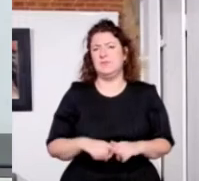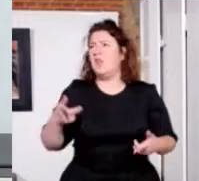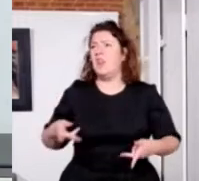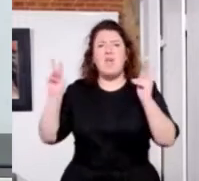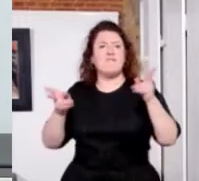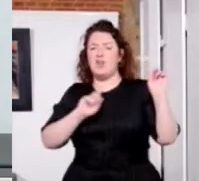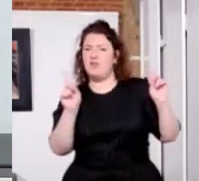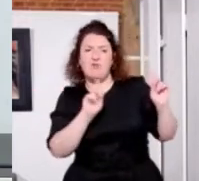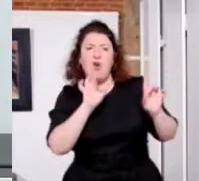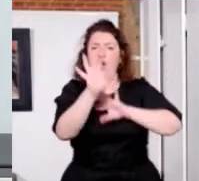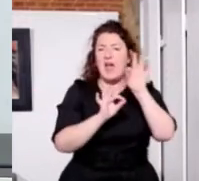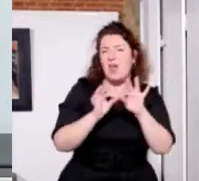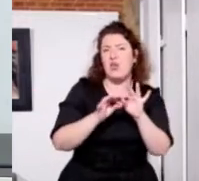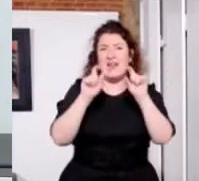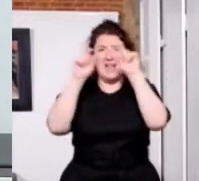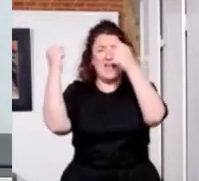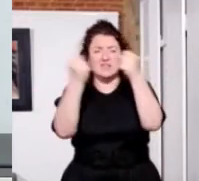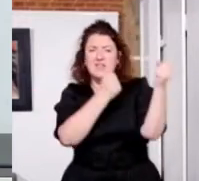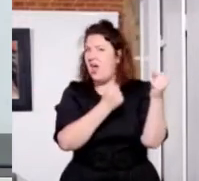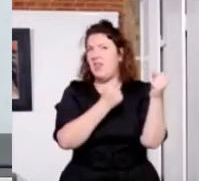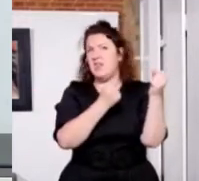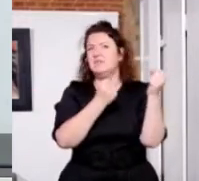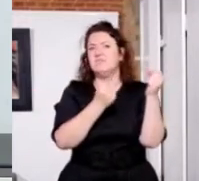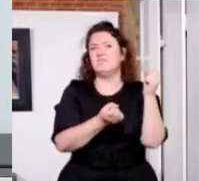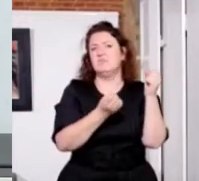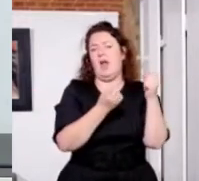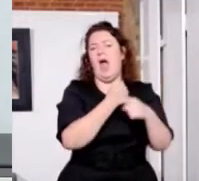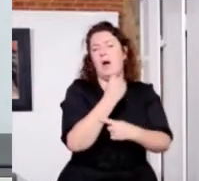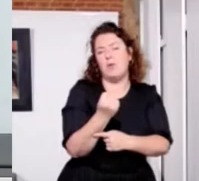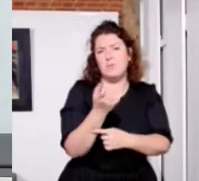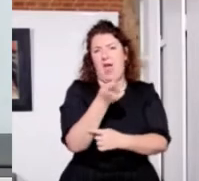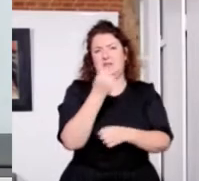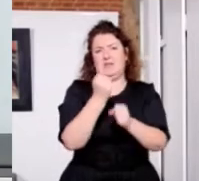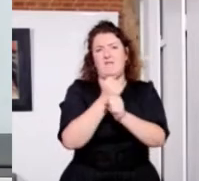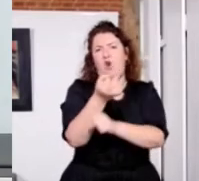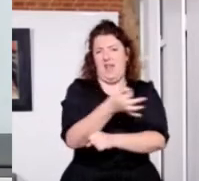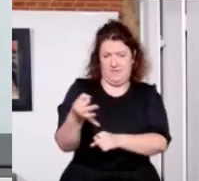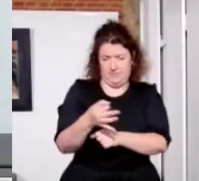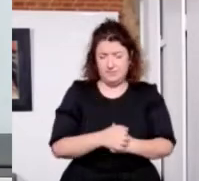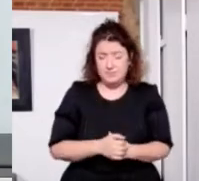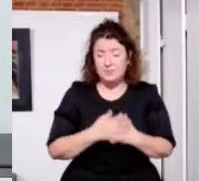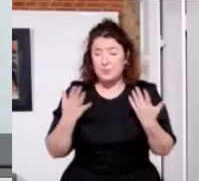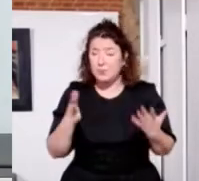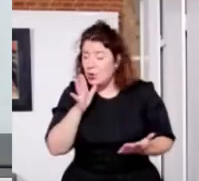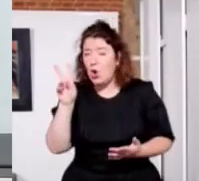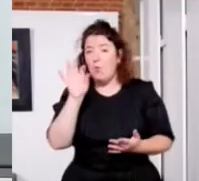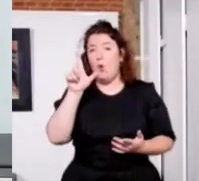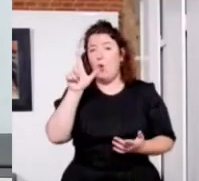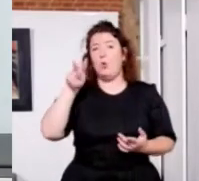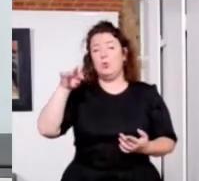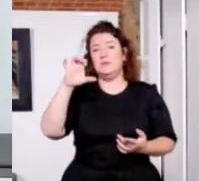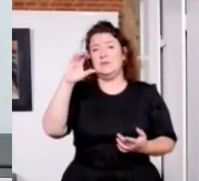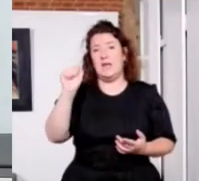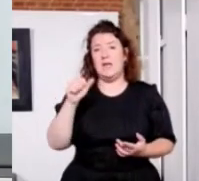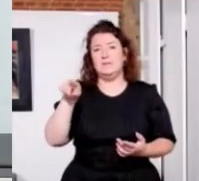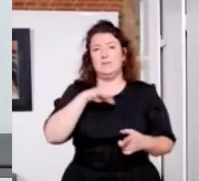son imprescindibles para que este voluntariado tenga eficacia y eficiencia. La Volunteca intenta dar respuesta a